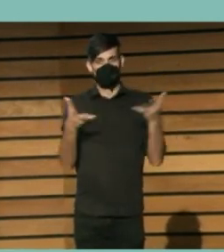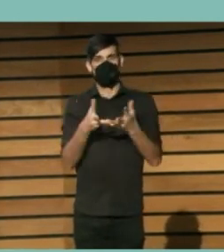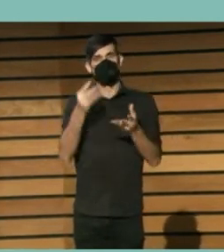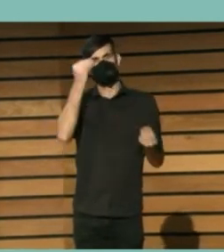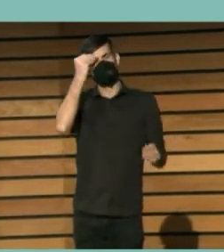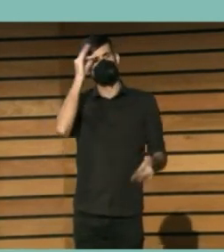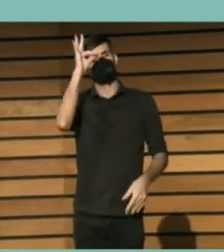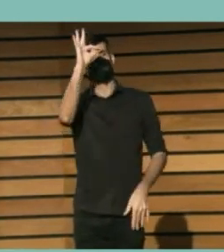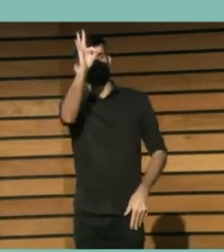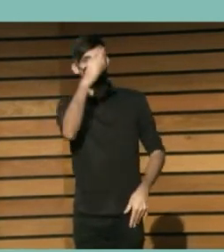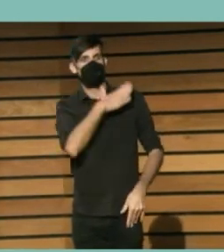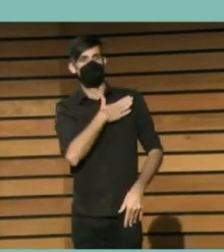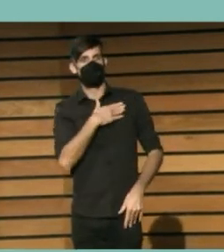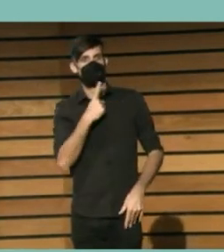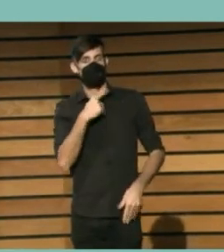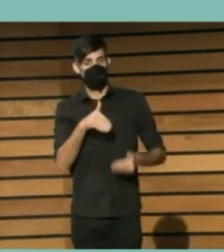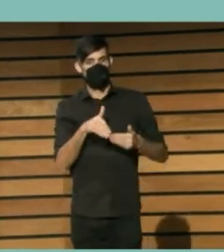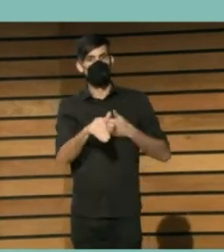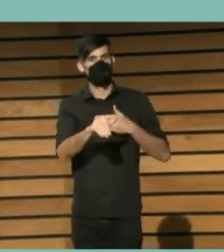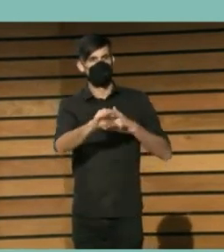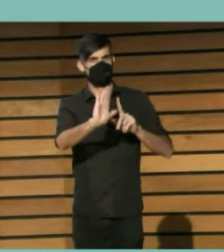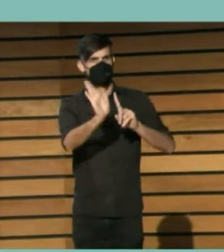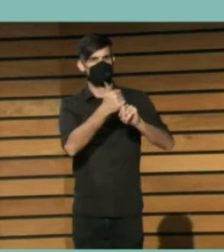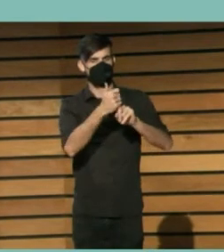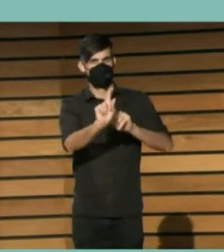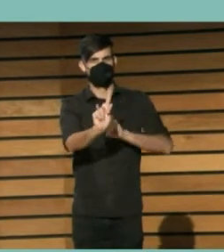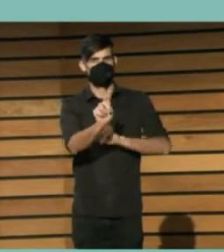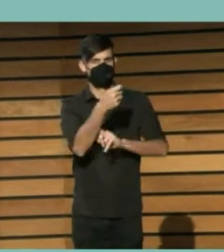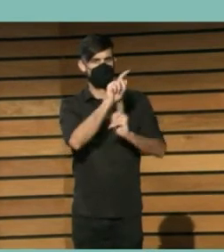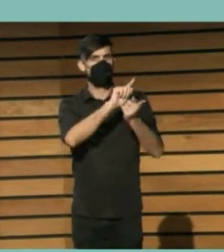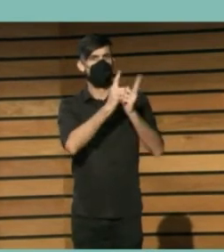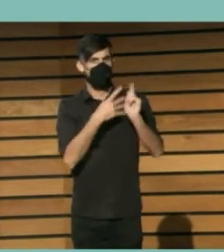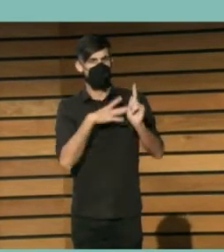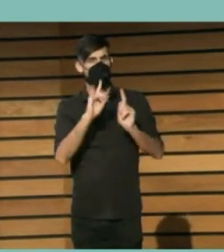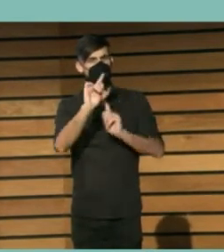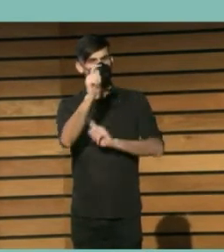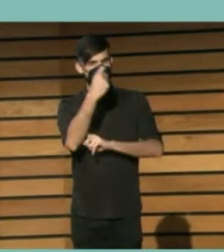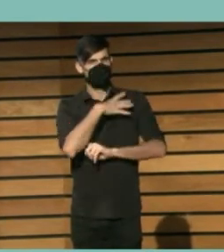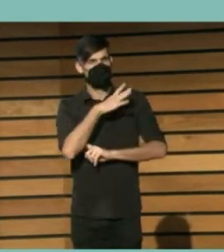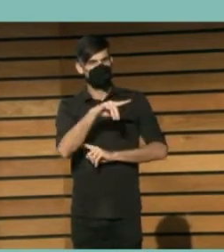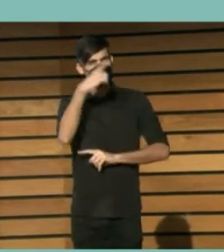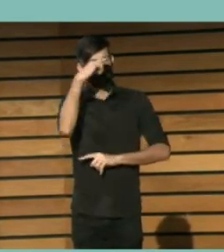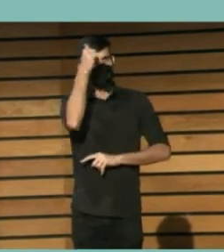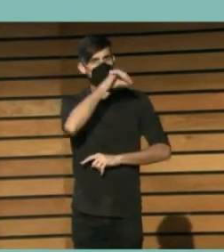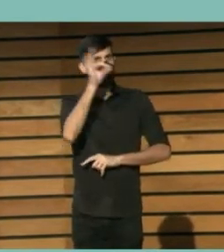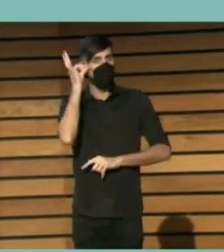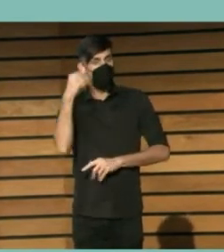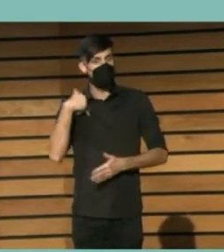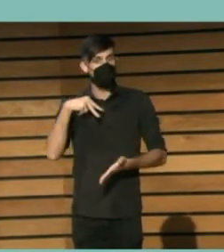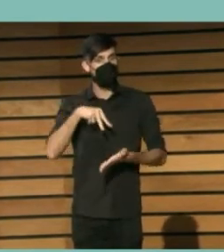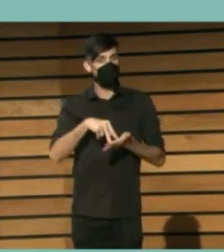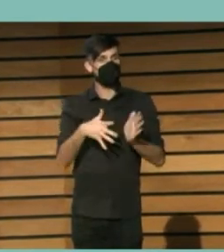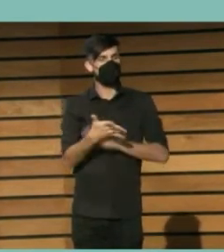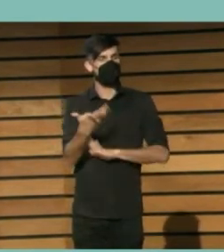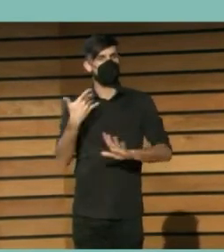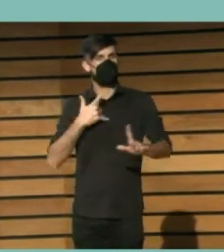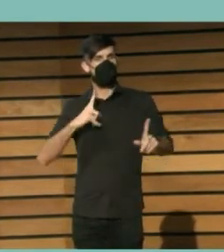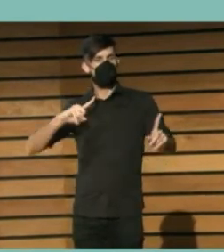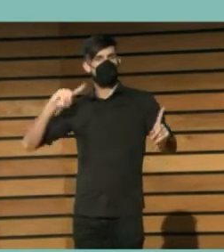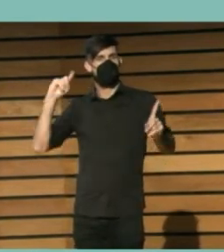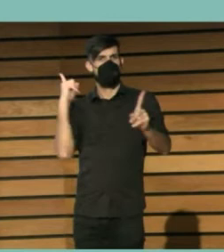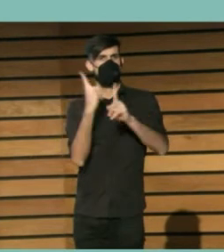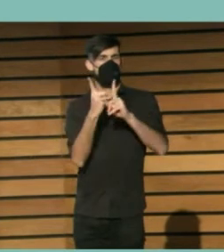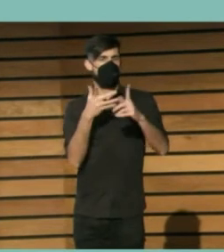sobre el cambio que podemos lograr. Sabemos que el hombre en el mundo no puede vencer la cantidad